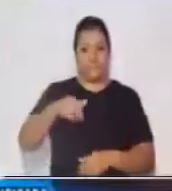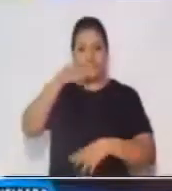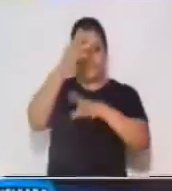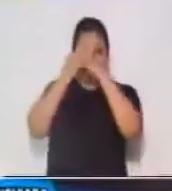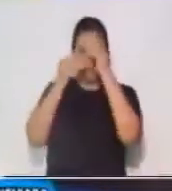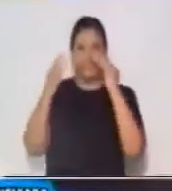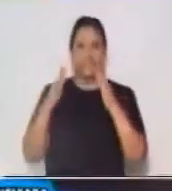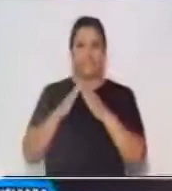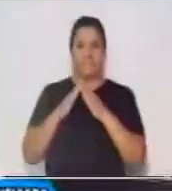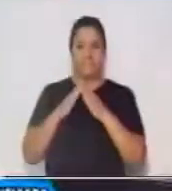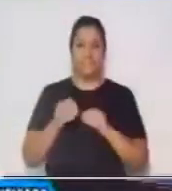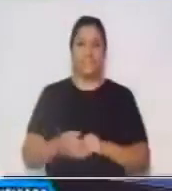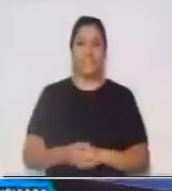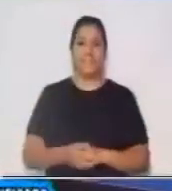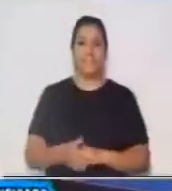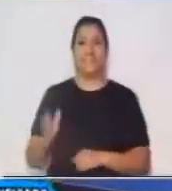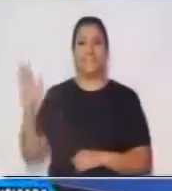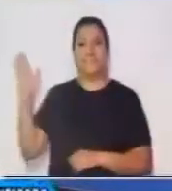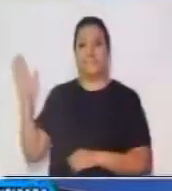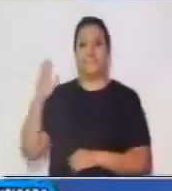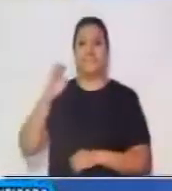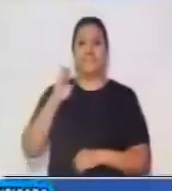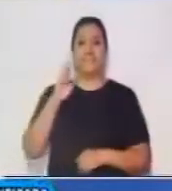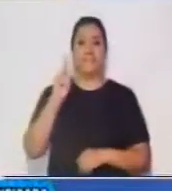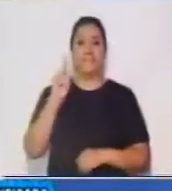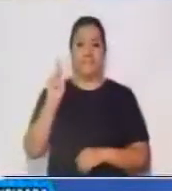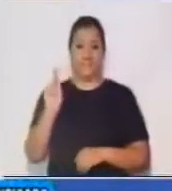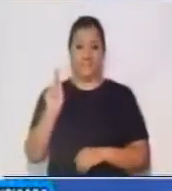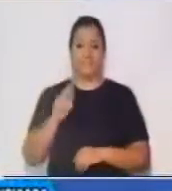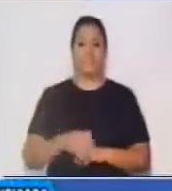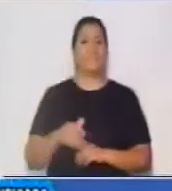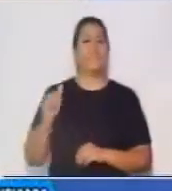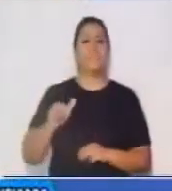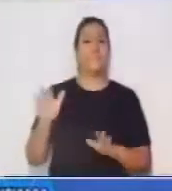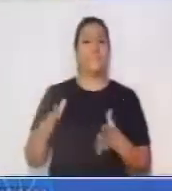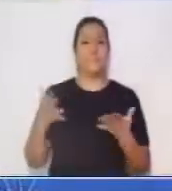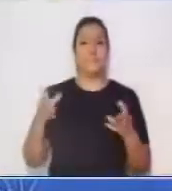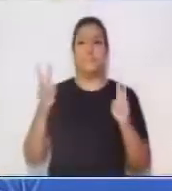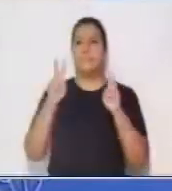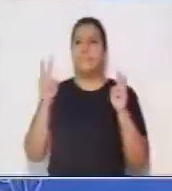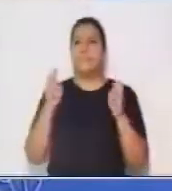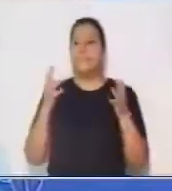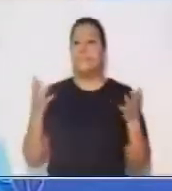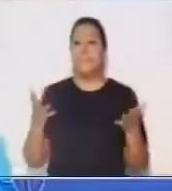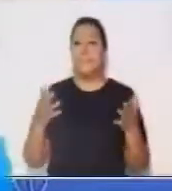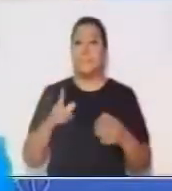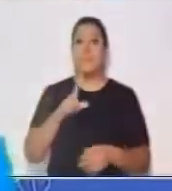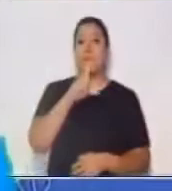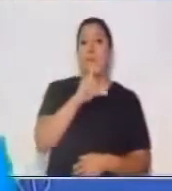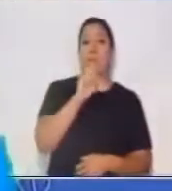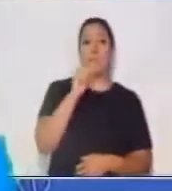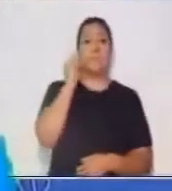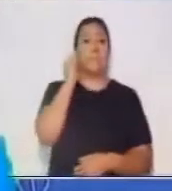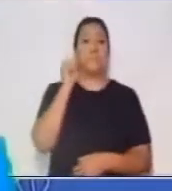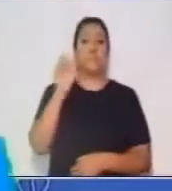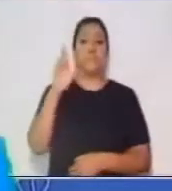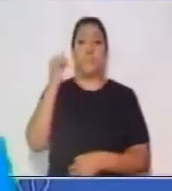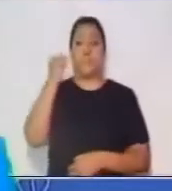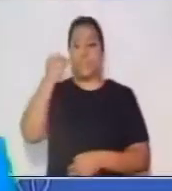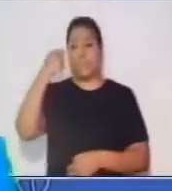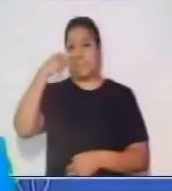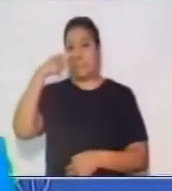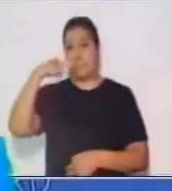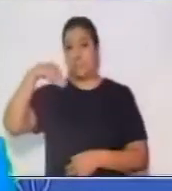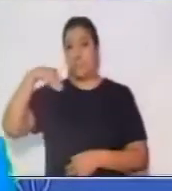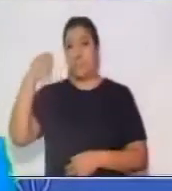Nuevo desodorante Rexona en su tienda por solo 2 quetzales. Usa Chef contiene la extra protección para los 7 días de la semana. Usarlo es muy fácil. Aplica